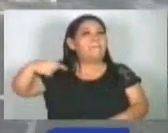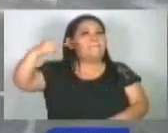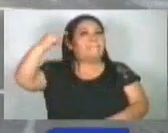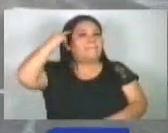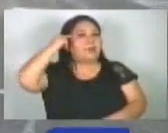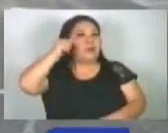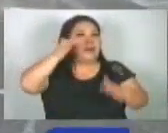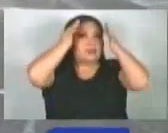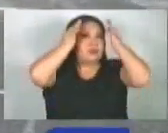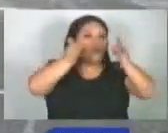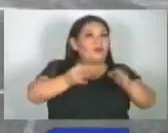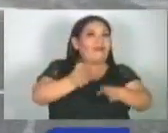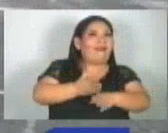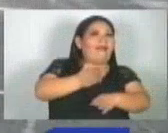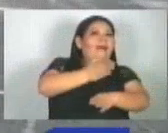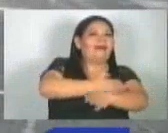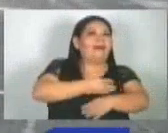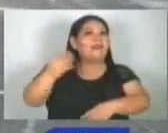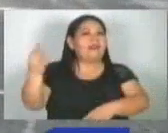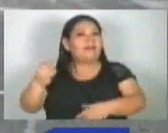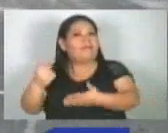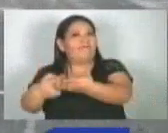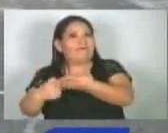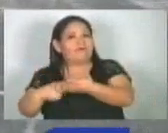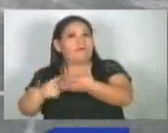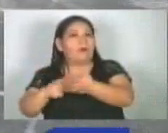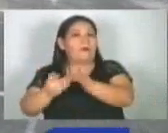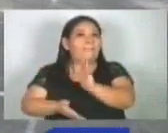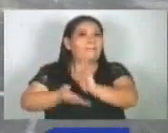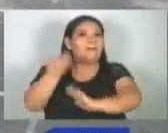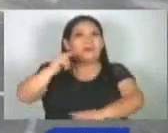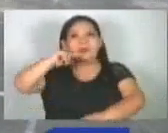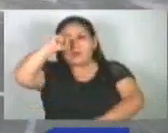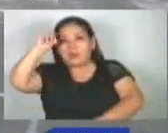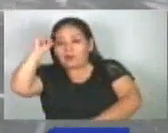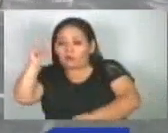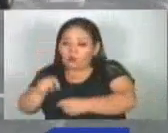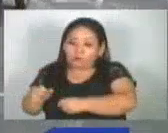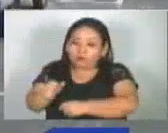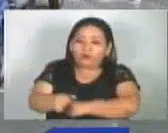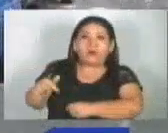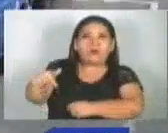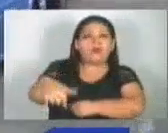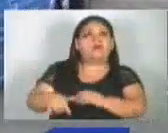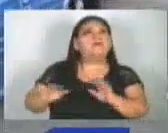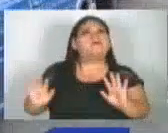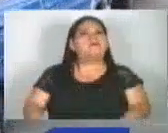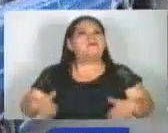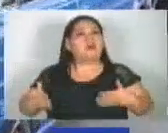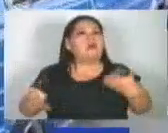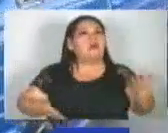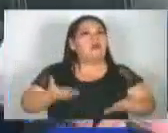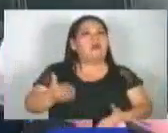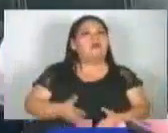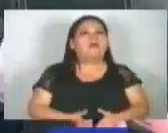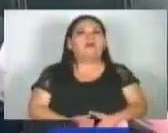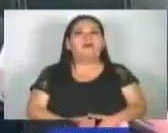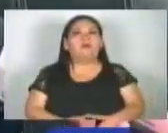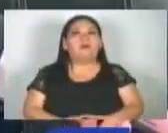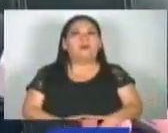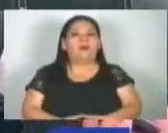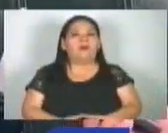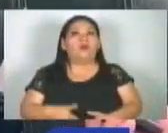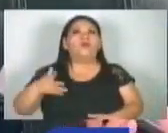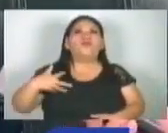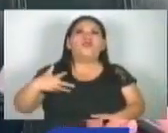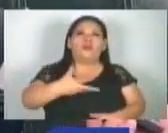esta medida se debió tratar primero el tema del aumento de la producción agrícola para poder abastecer la demanda. Hemos